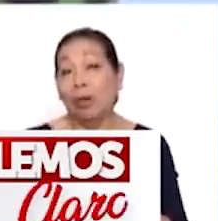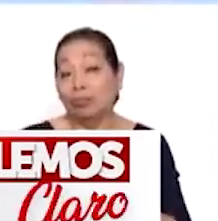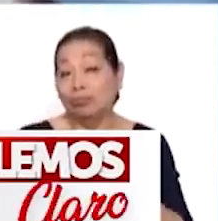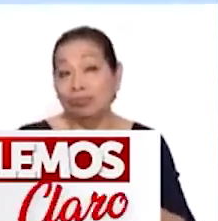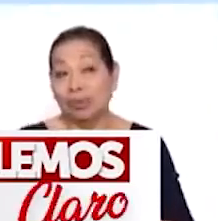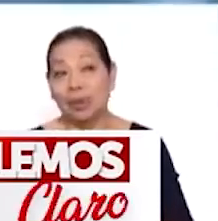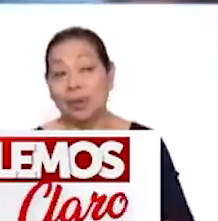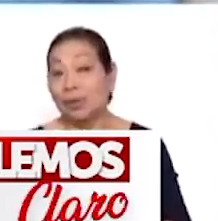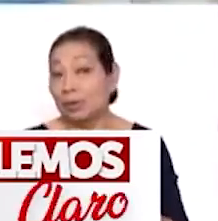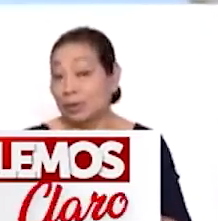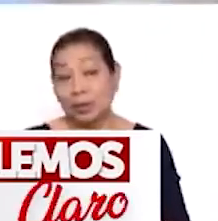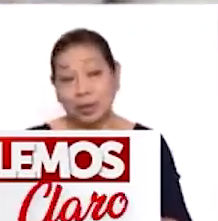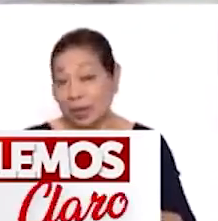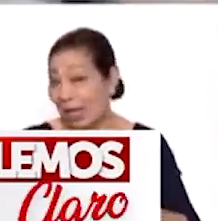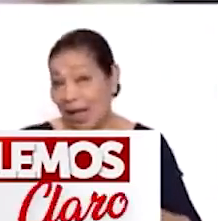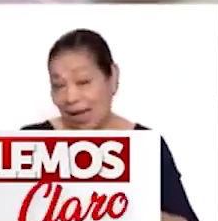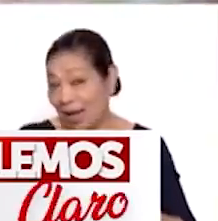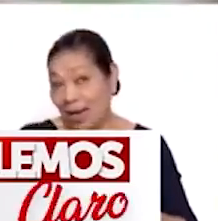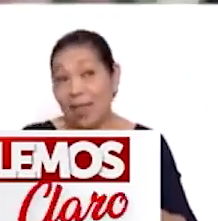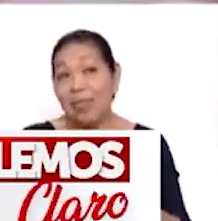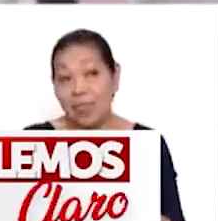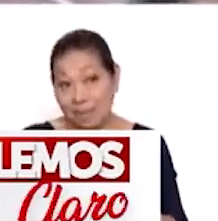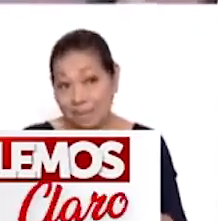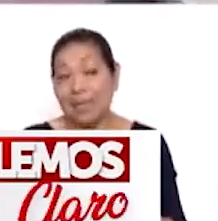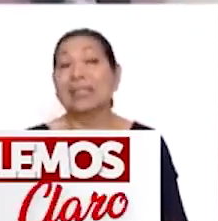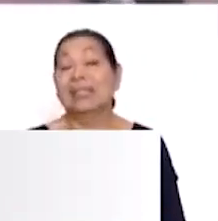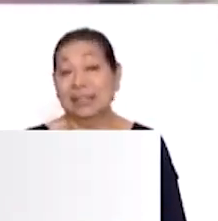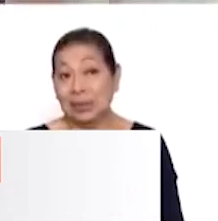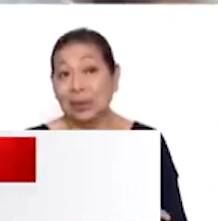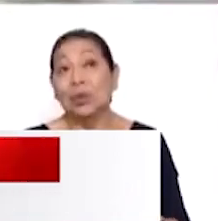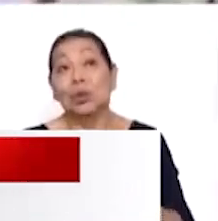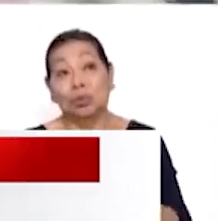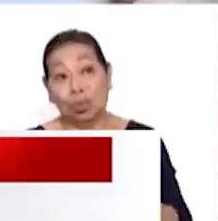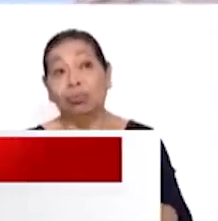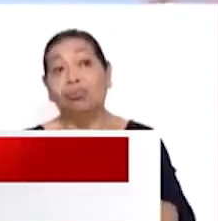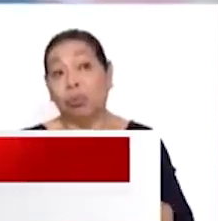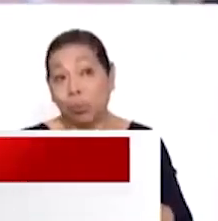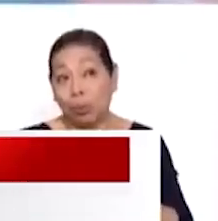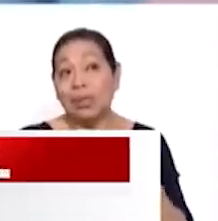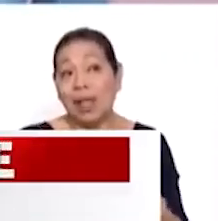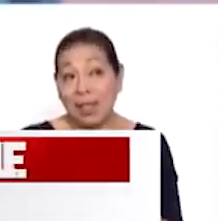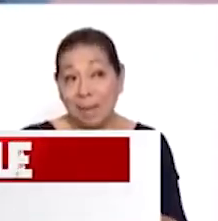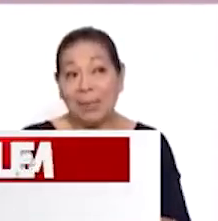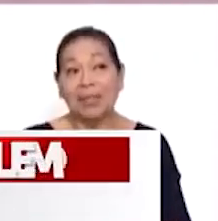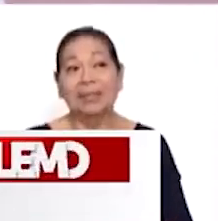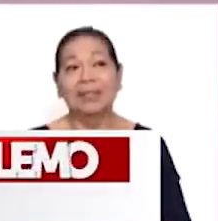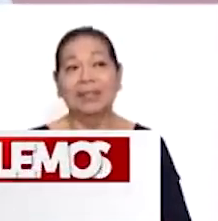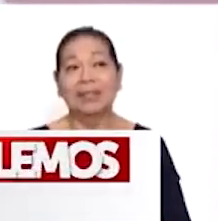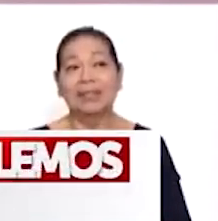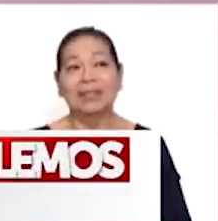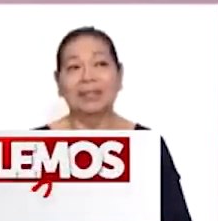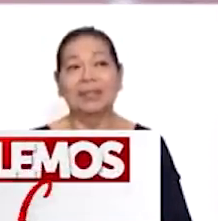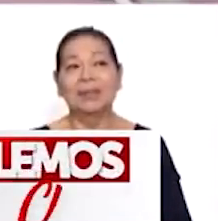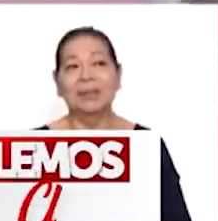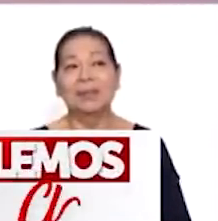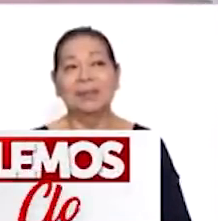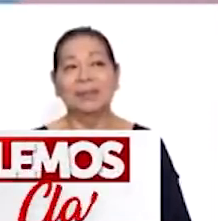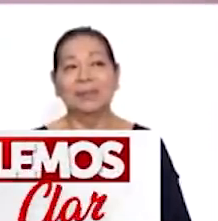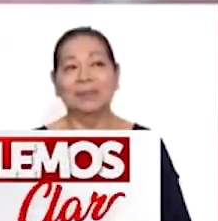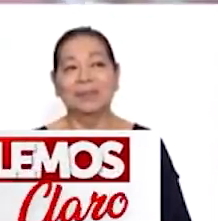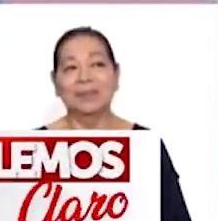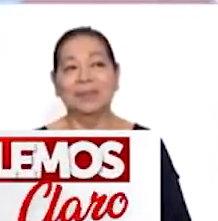y con qué reloj está Dina hoy día. ¿Con bueno, qué reloj? Yo estoy con un Casio, aunque no le guste